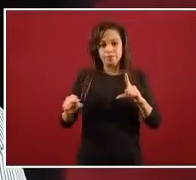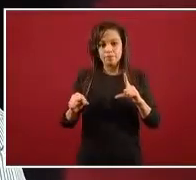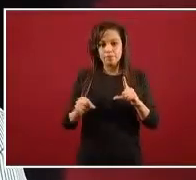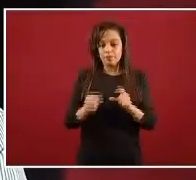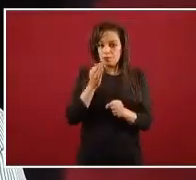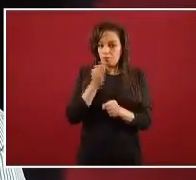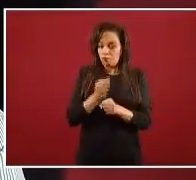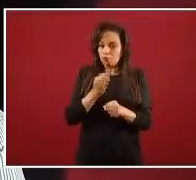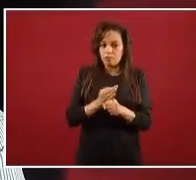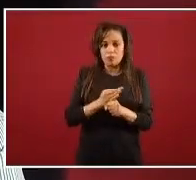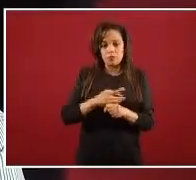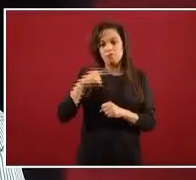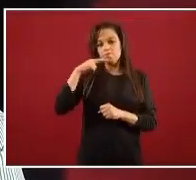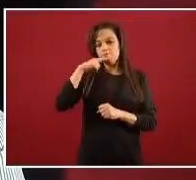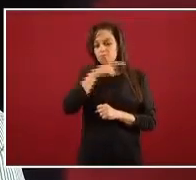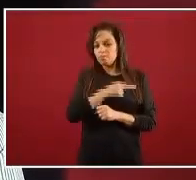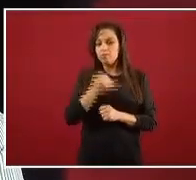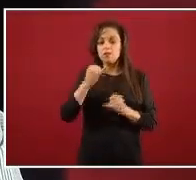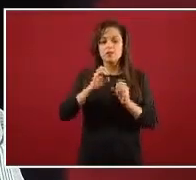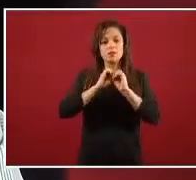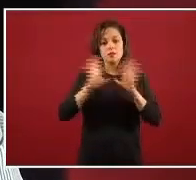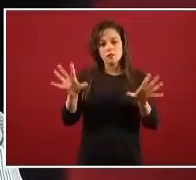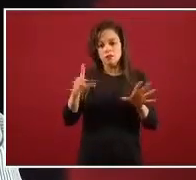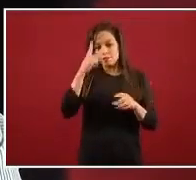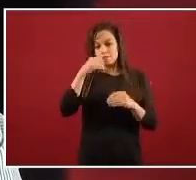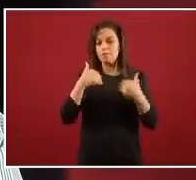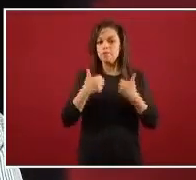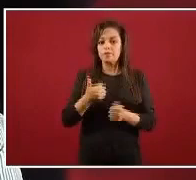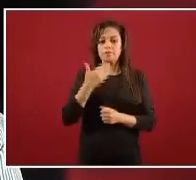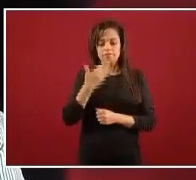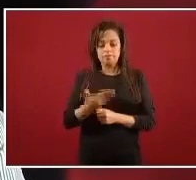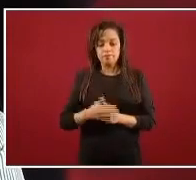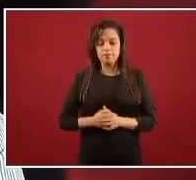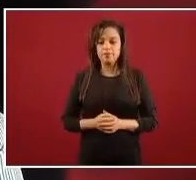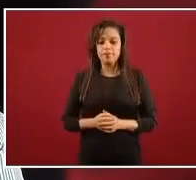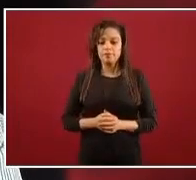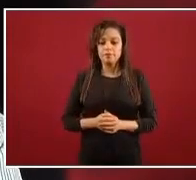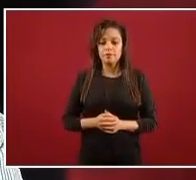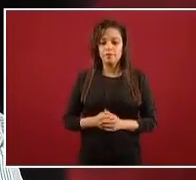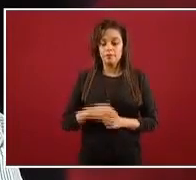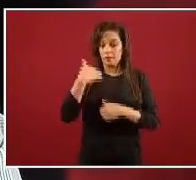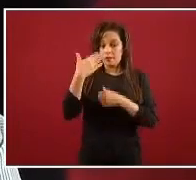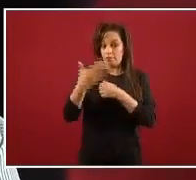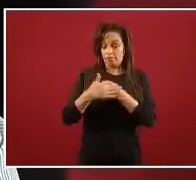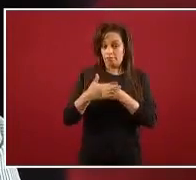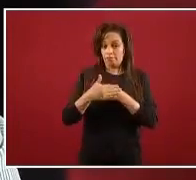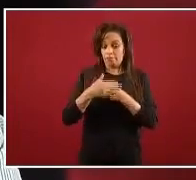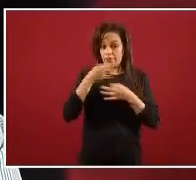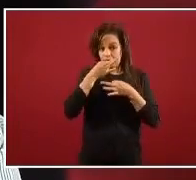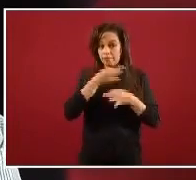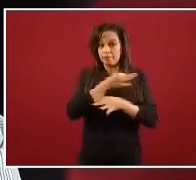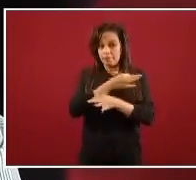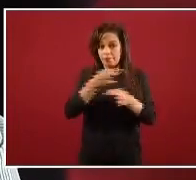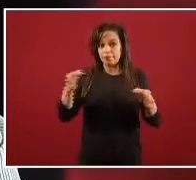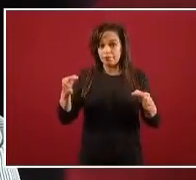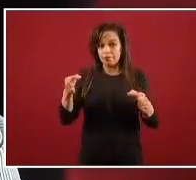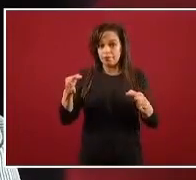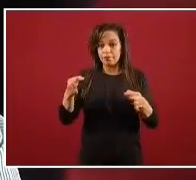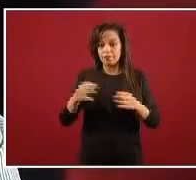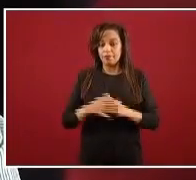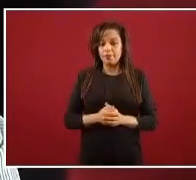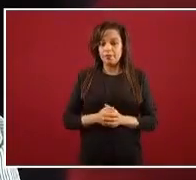y contundente. Y este mensaje estará acompañado próximamente de las